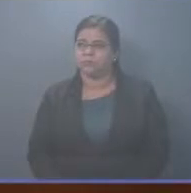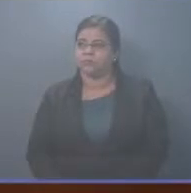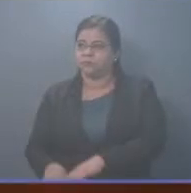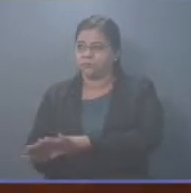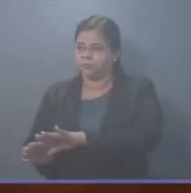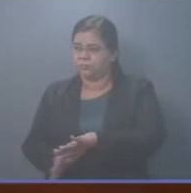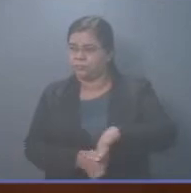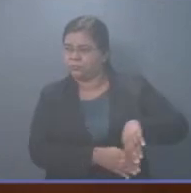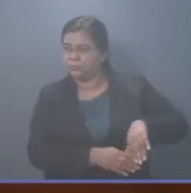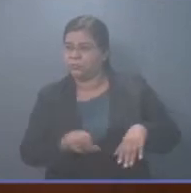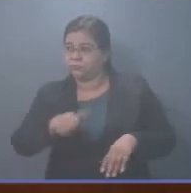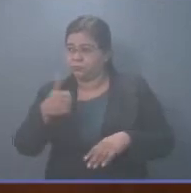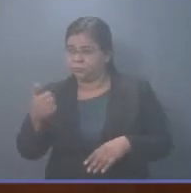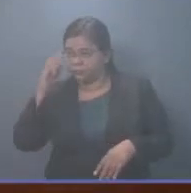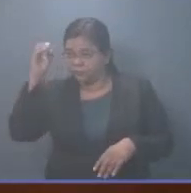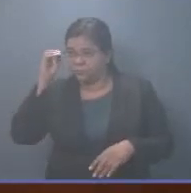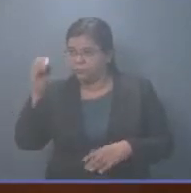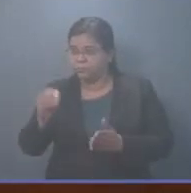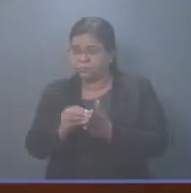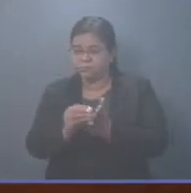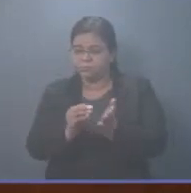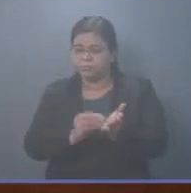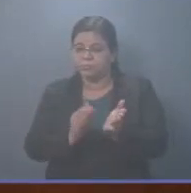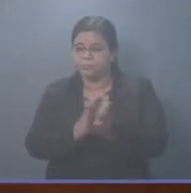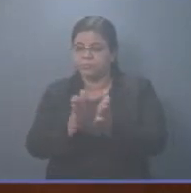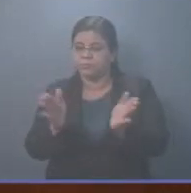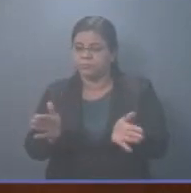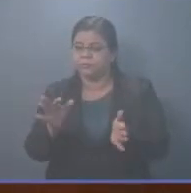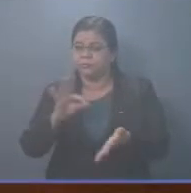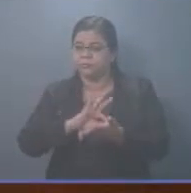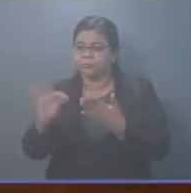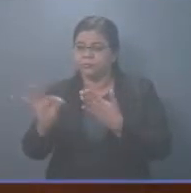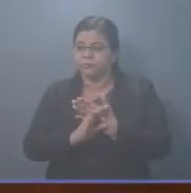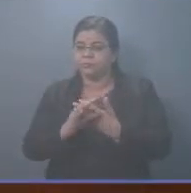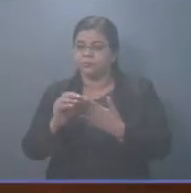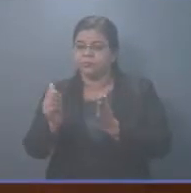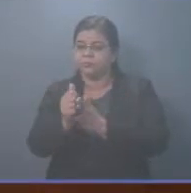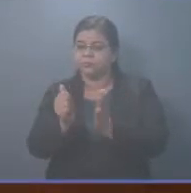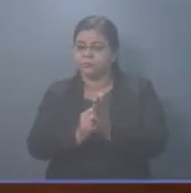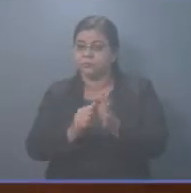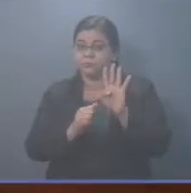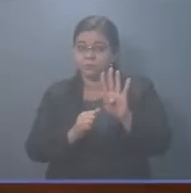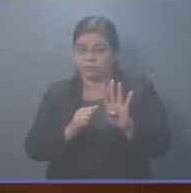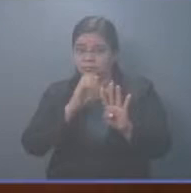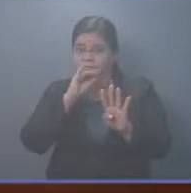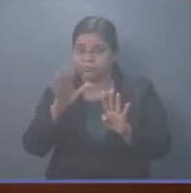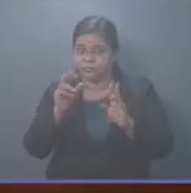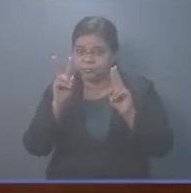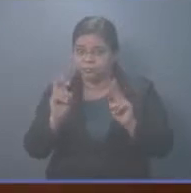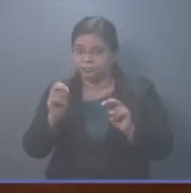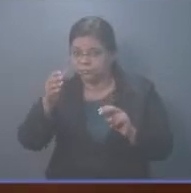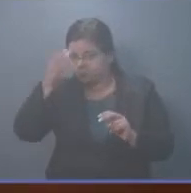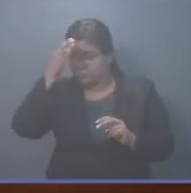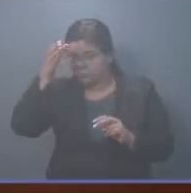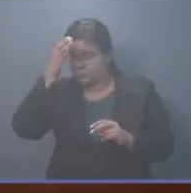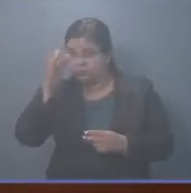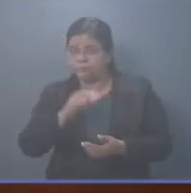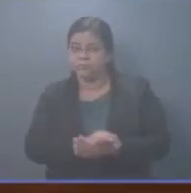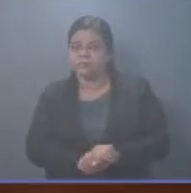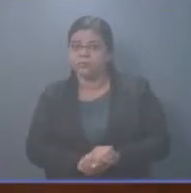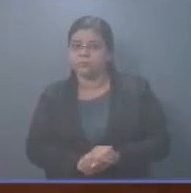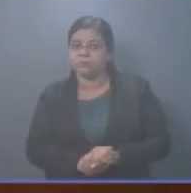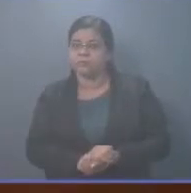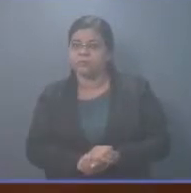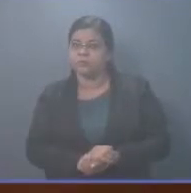Pasamos a otras observaciones al contenido general del proyecto. En el artículo 4 sobre definiciones,